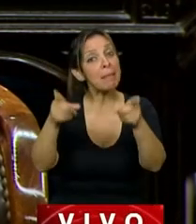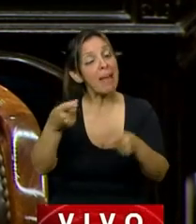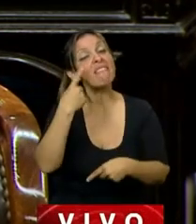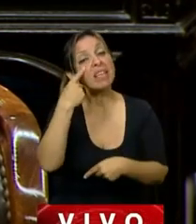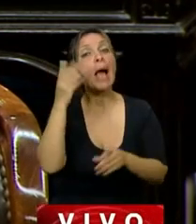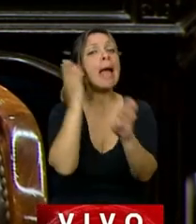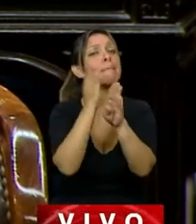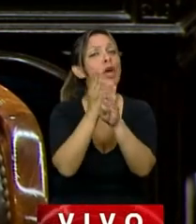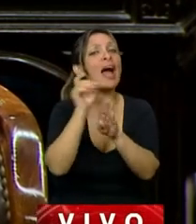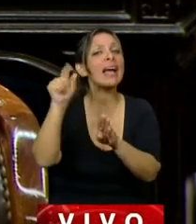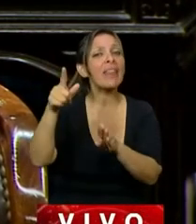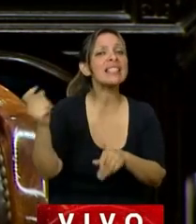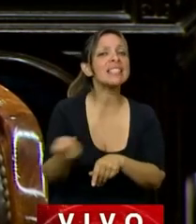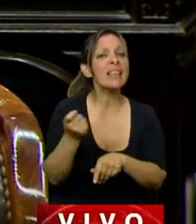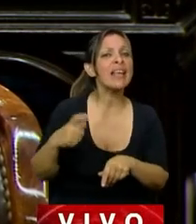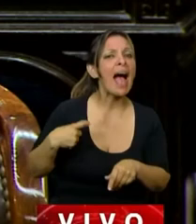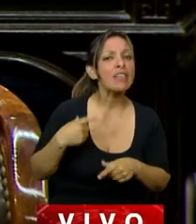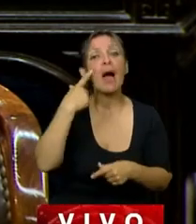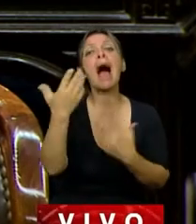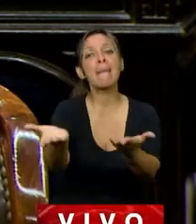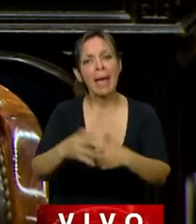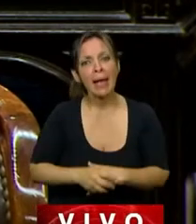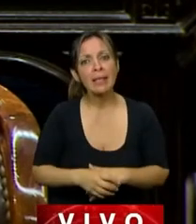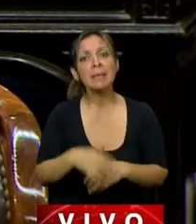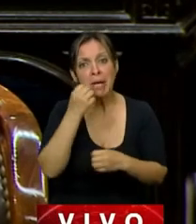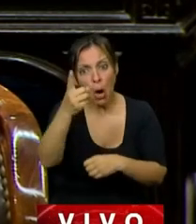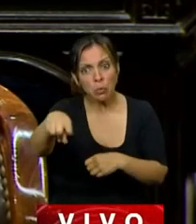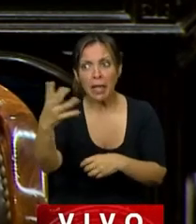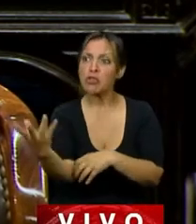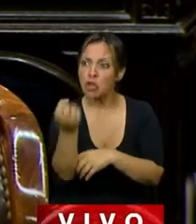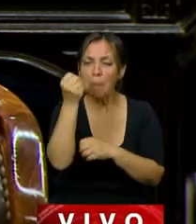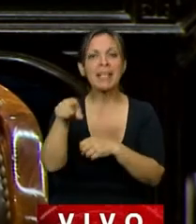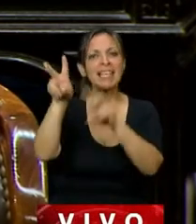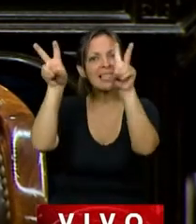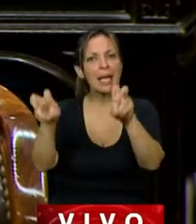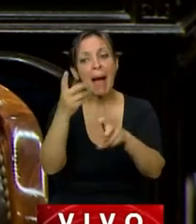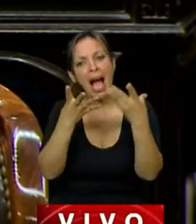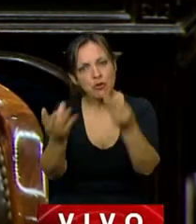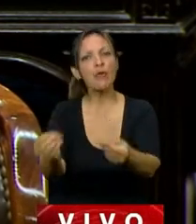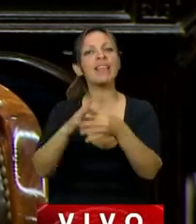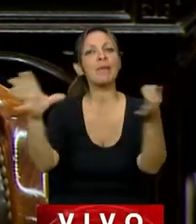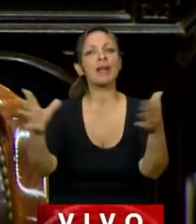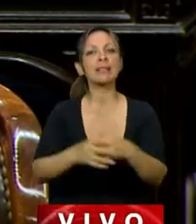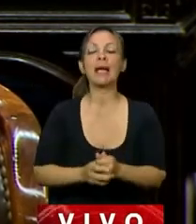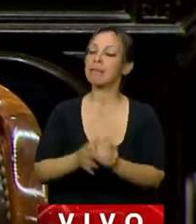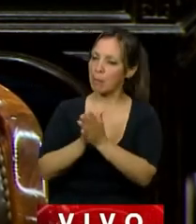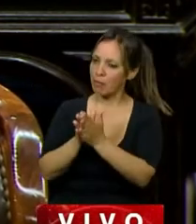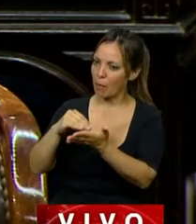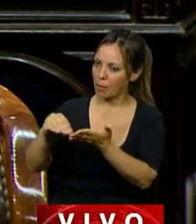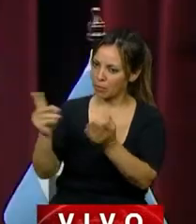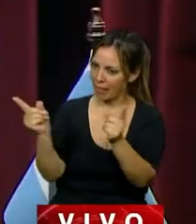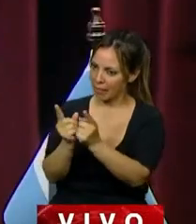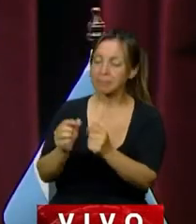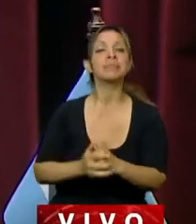espionaje sindical. En esa bandera también podrían ayudar a la democracia argentina. Redondee, diputada, por y favor. A